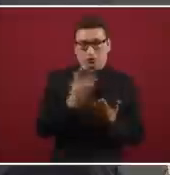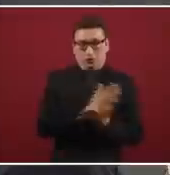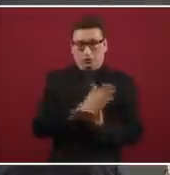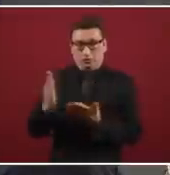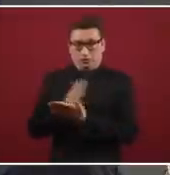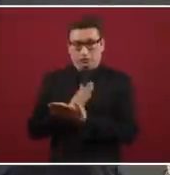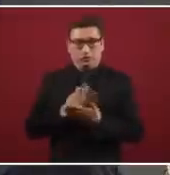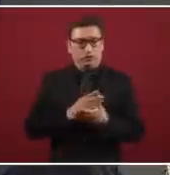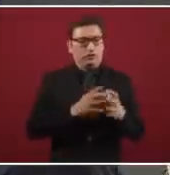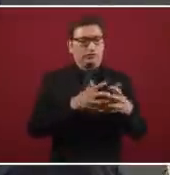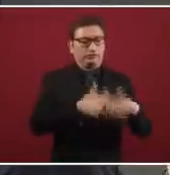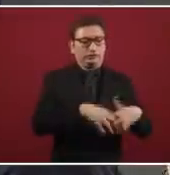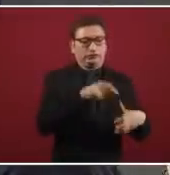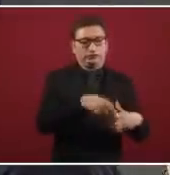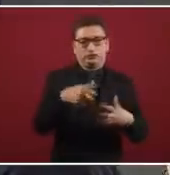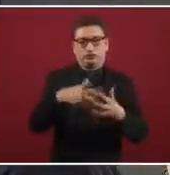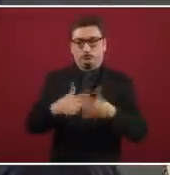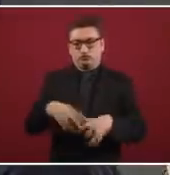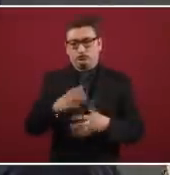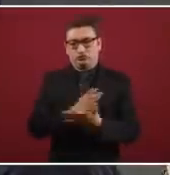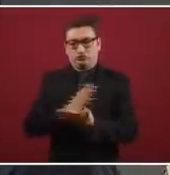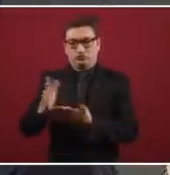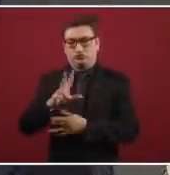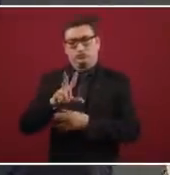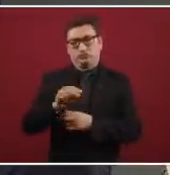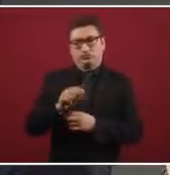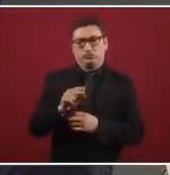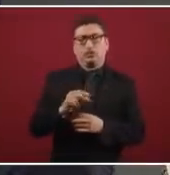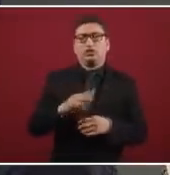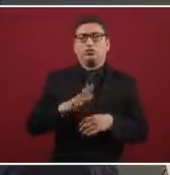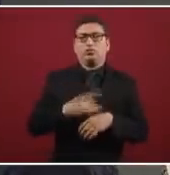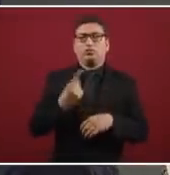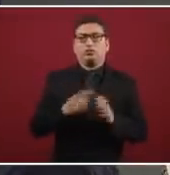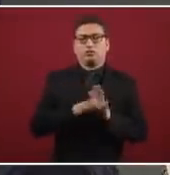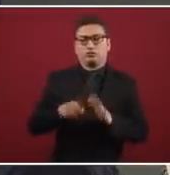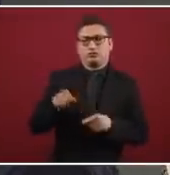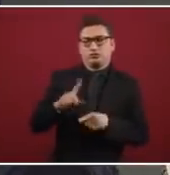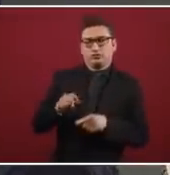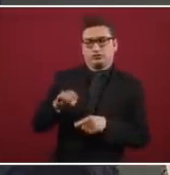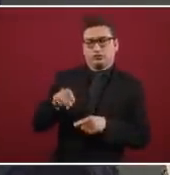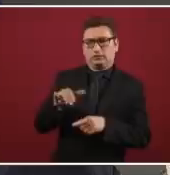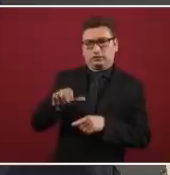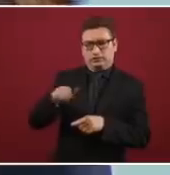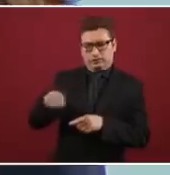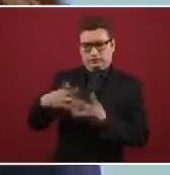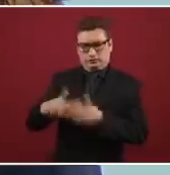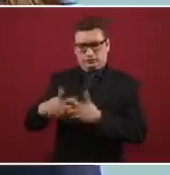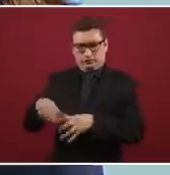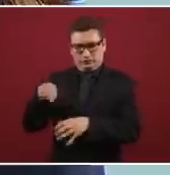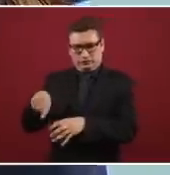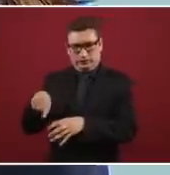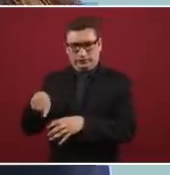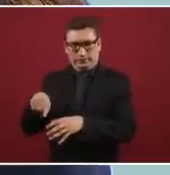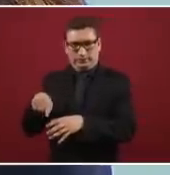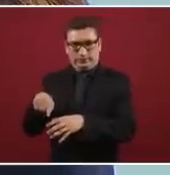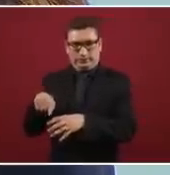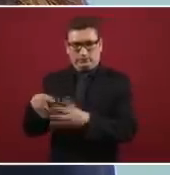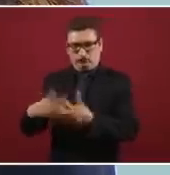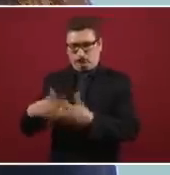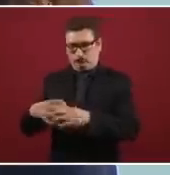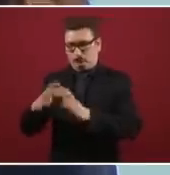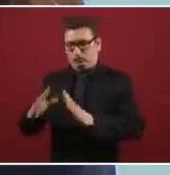para cierta refinería, porque, por decir, si Salamanca tiene que intervenir una